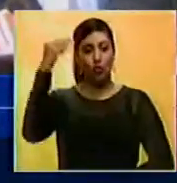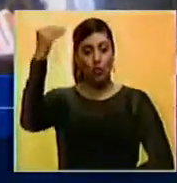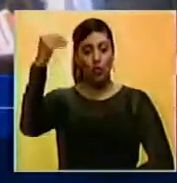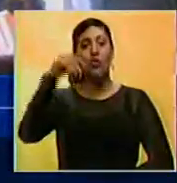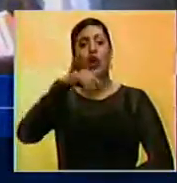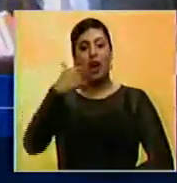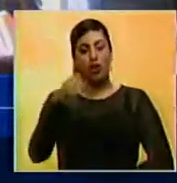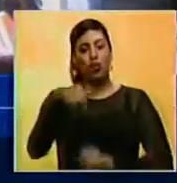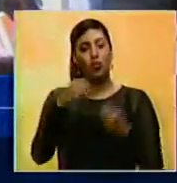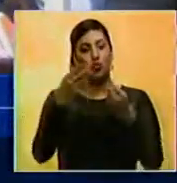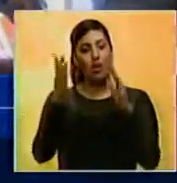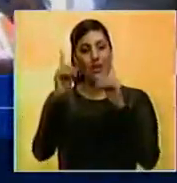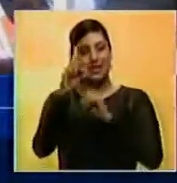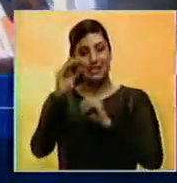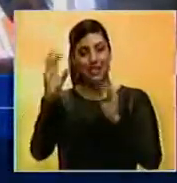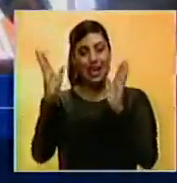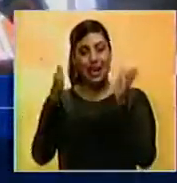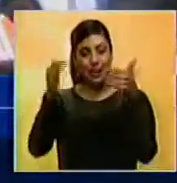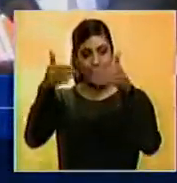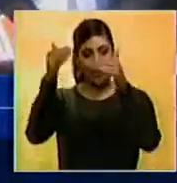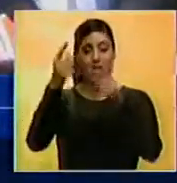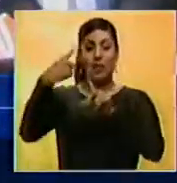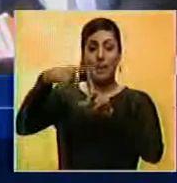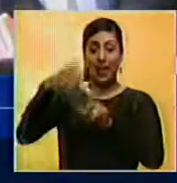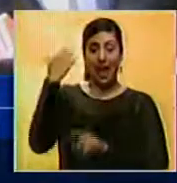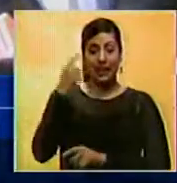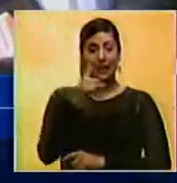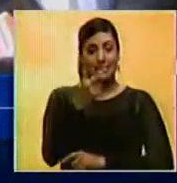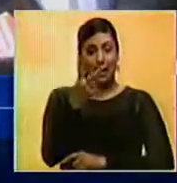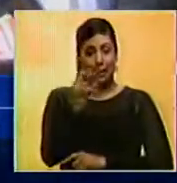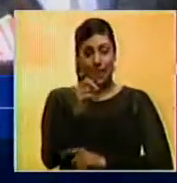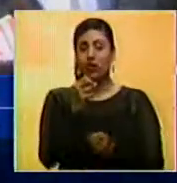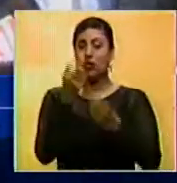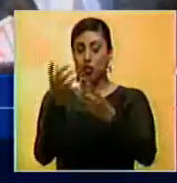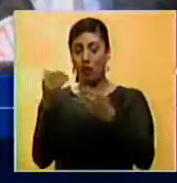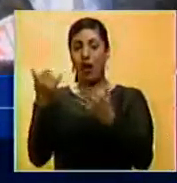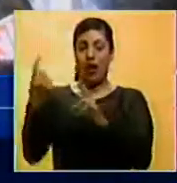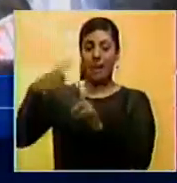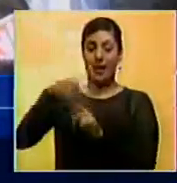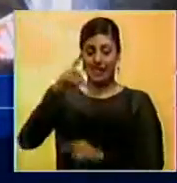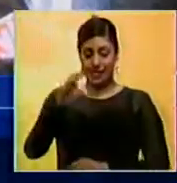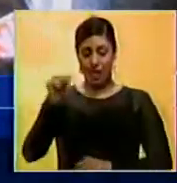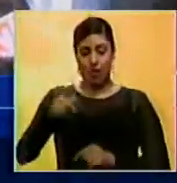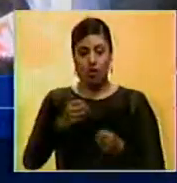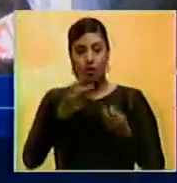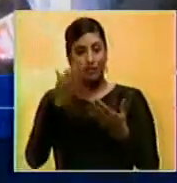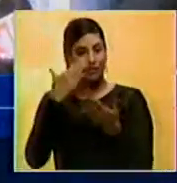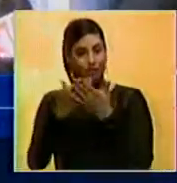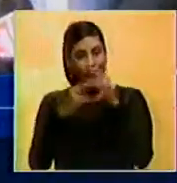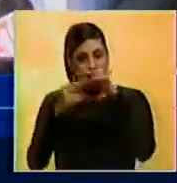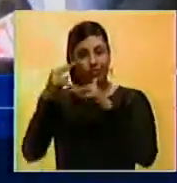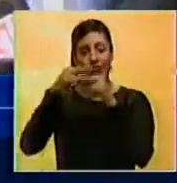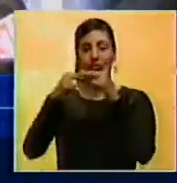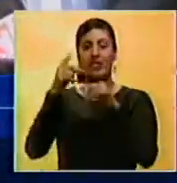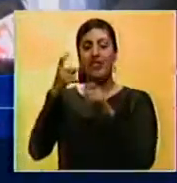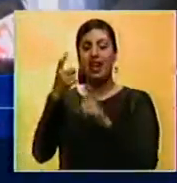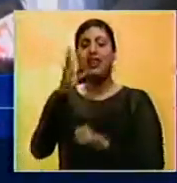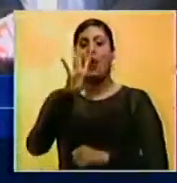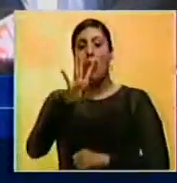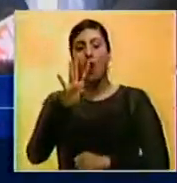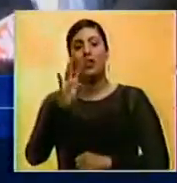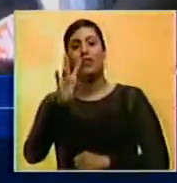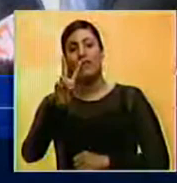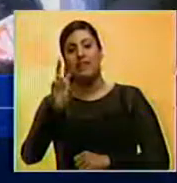entregando y 100 apartamentos que se suman ya habíamos entregado 120 que ya ven ya podemos apreciar las estructuras de